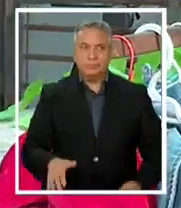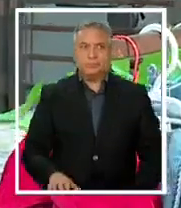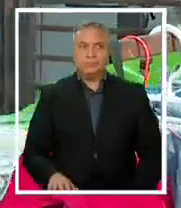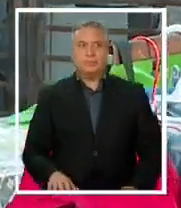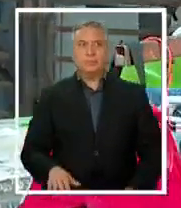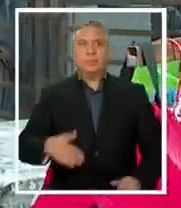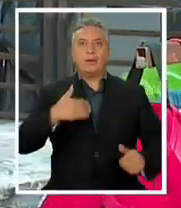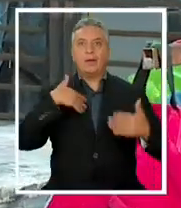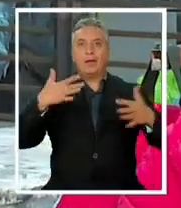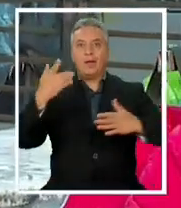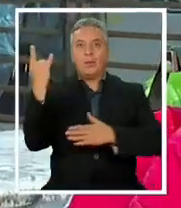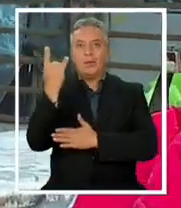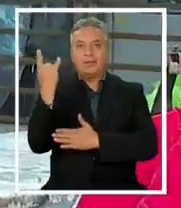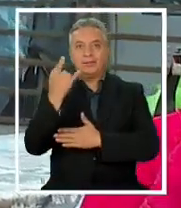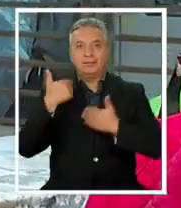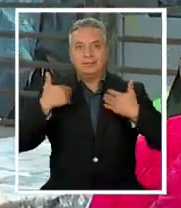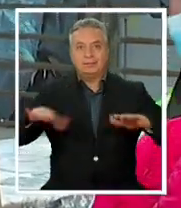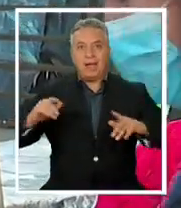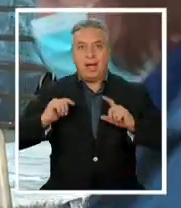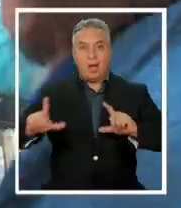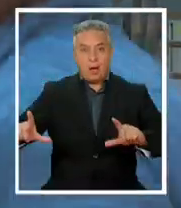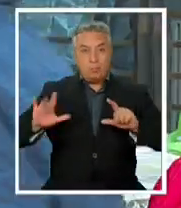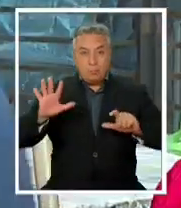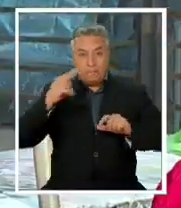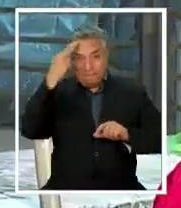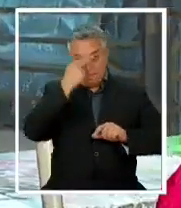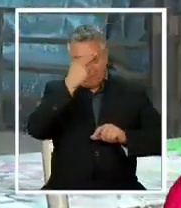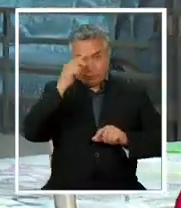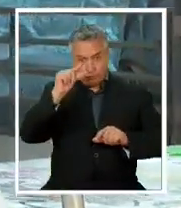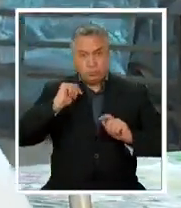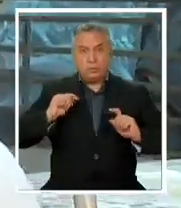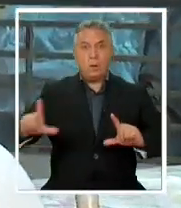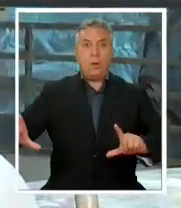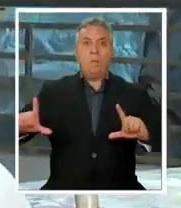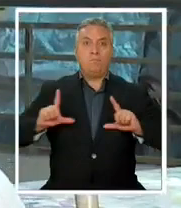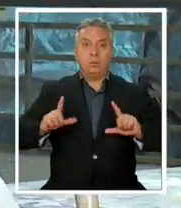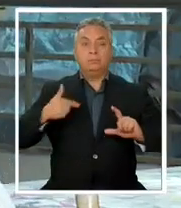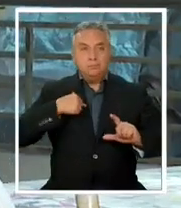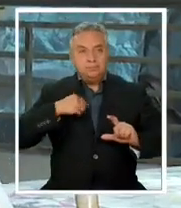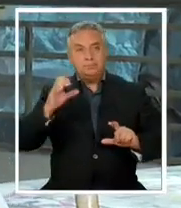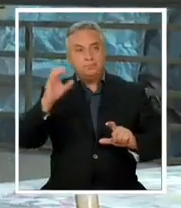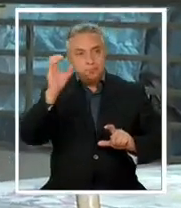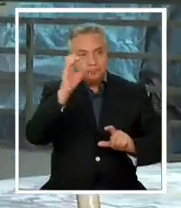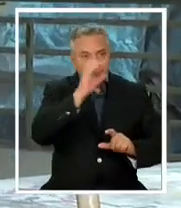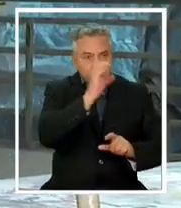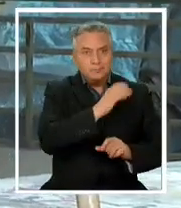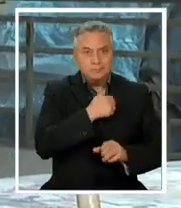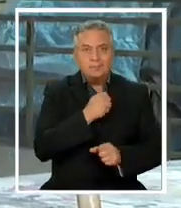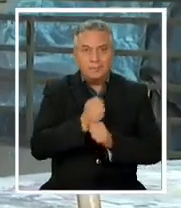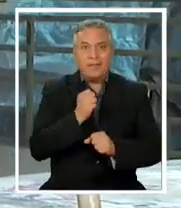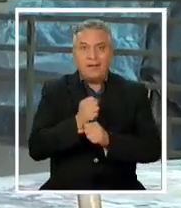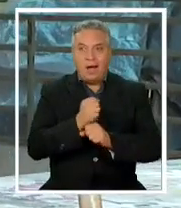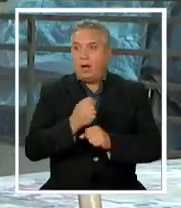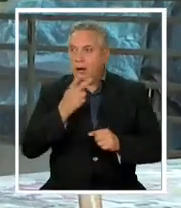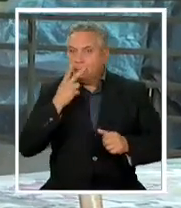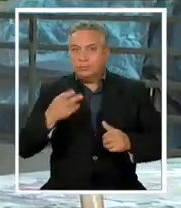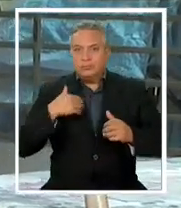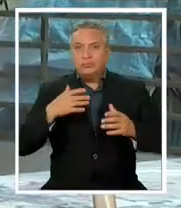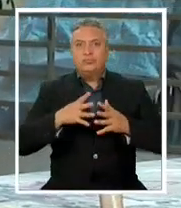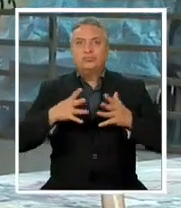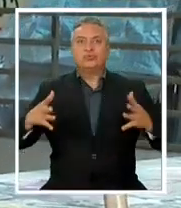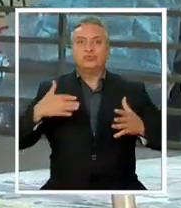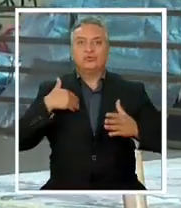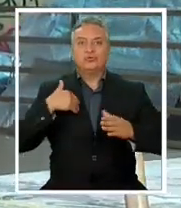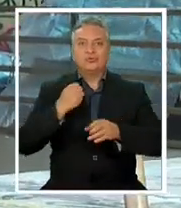Yo salí recién de la U, como mediados de marzo, y sí estaba buscando, pero como que hay harto en mi